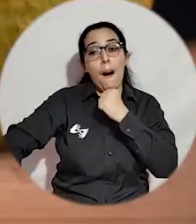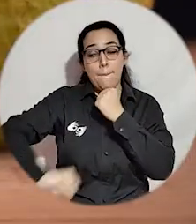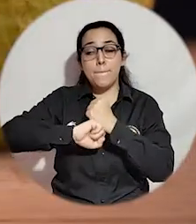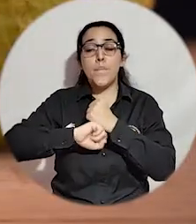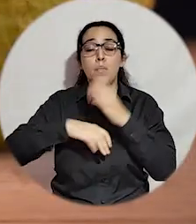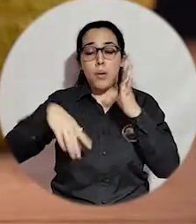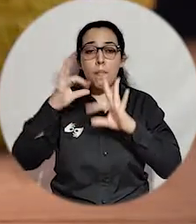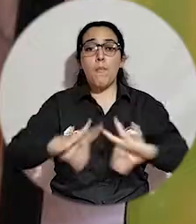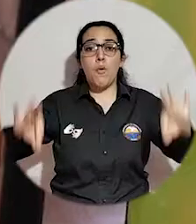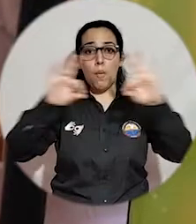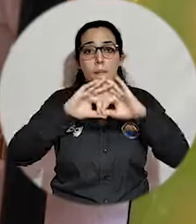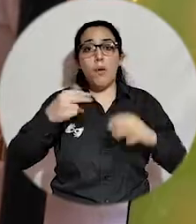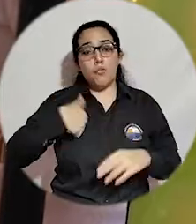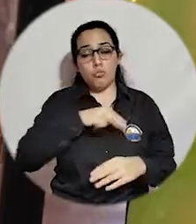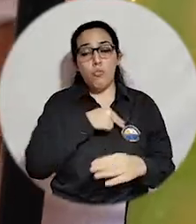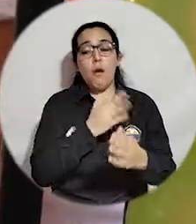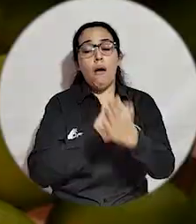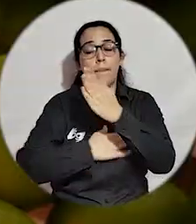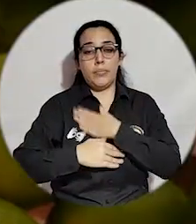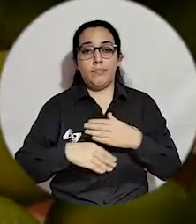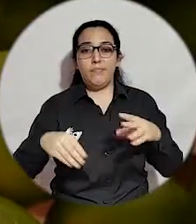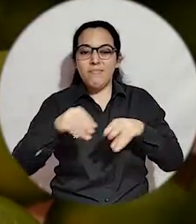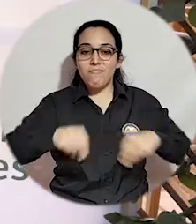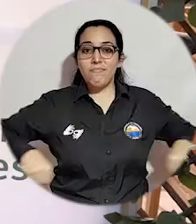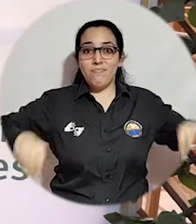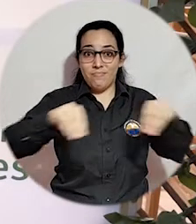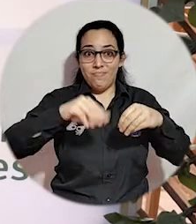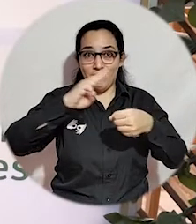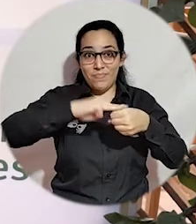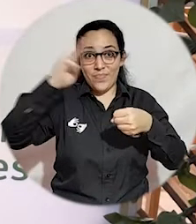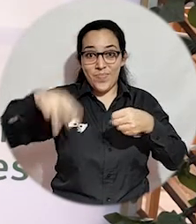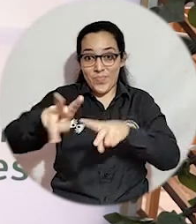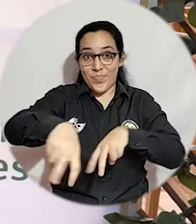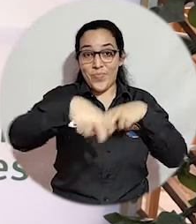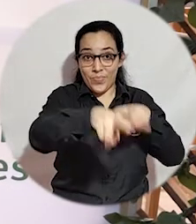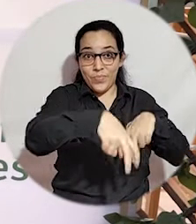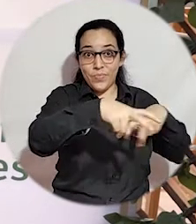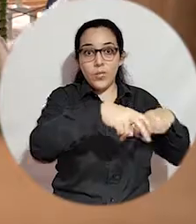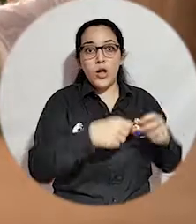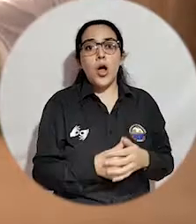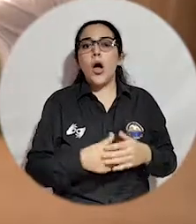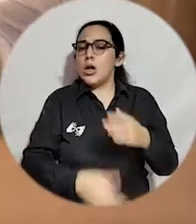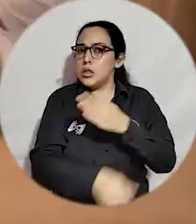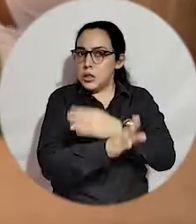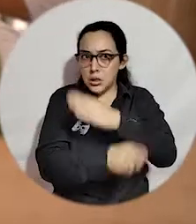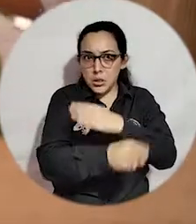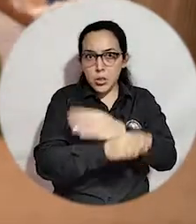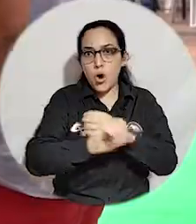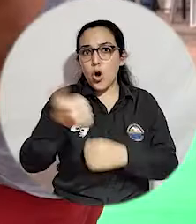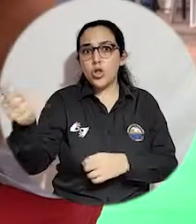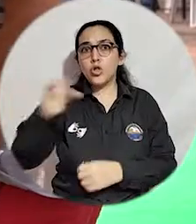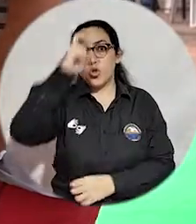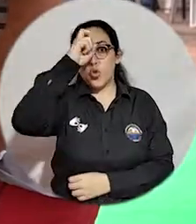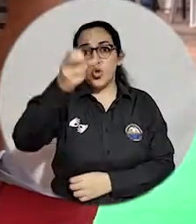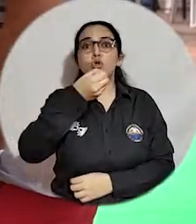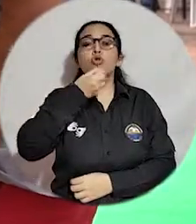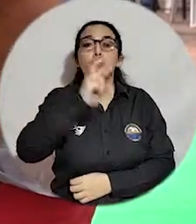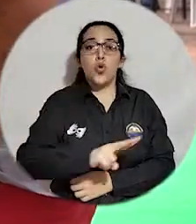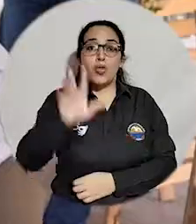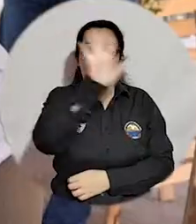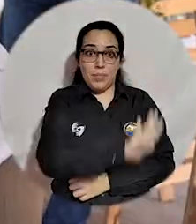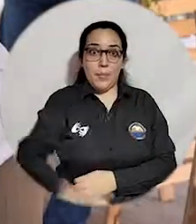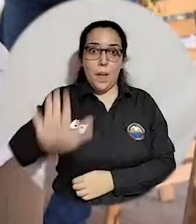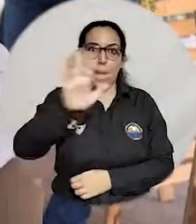Así que hay un apoyo muy, muy fundamental para el campesinado. Magdalena Tierra de Agricultores seguirá su recorrido por las subregiones Río,